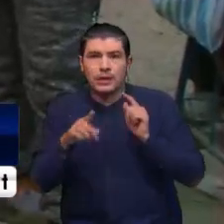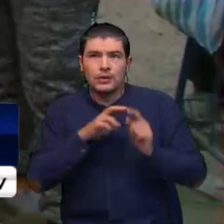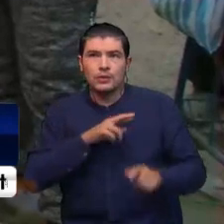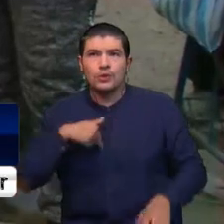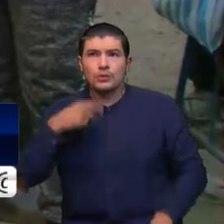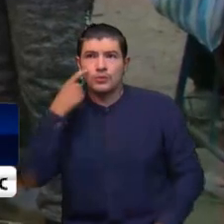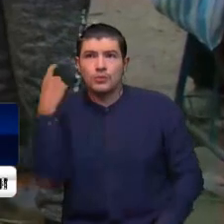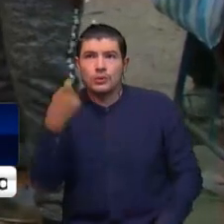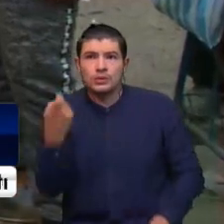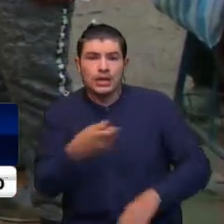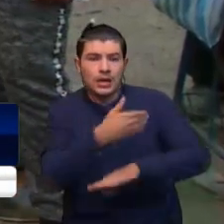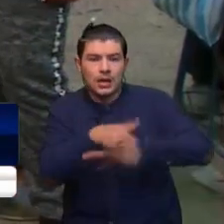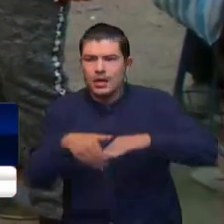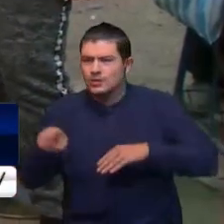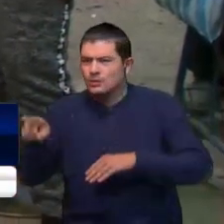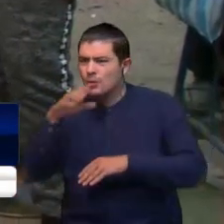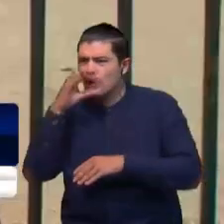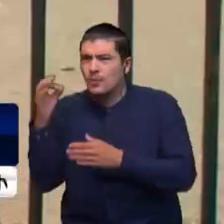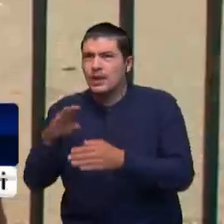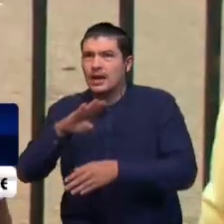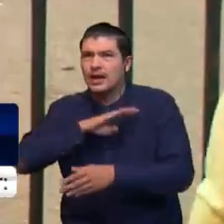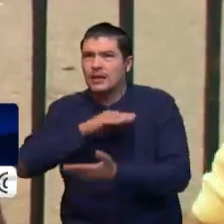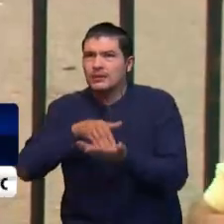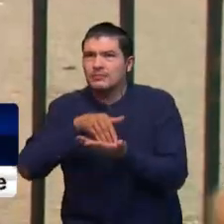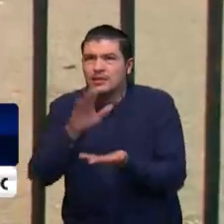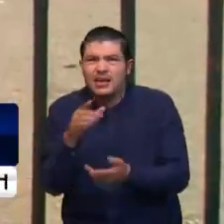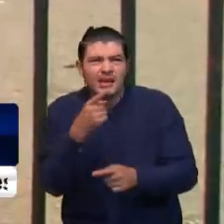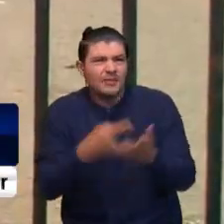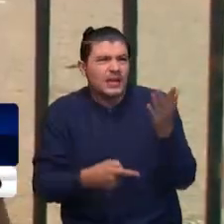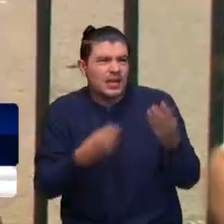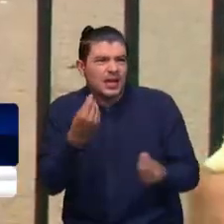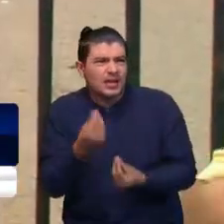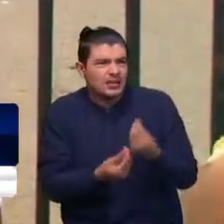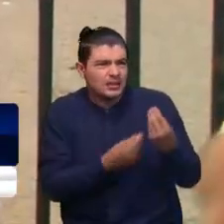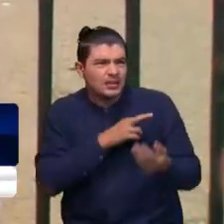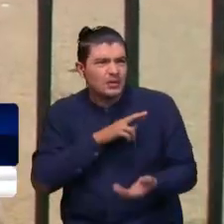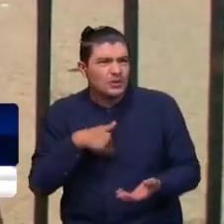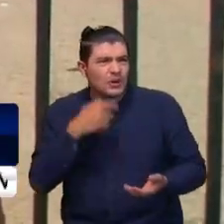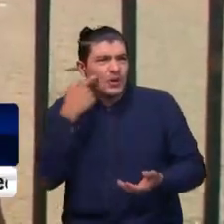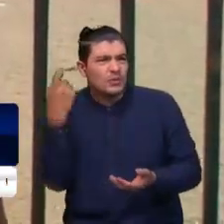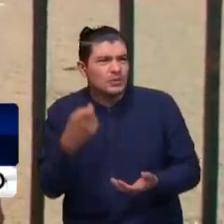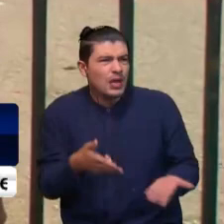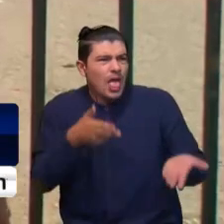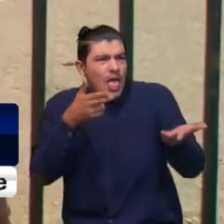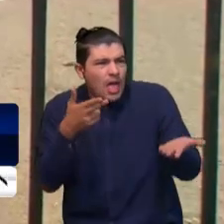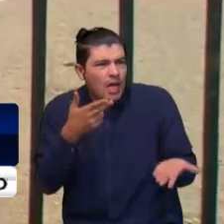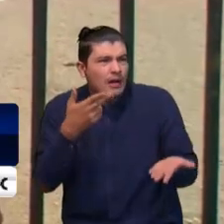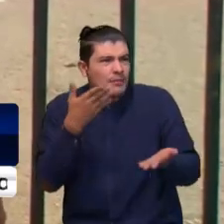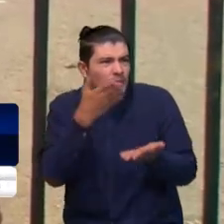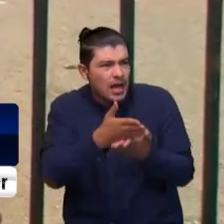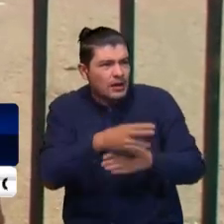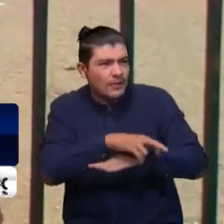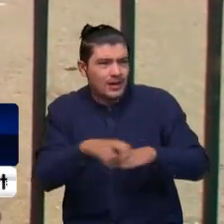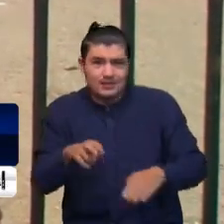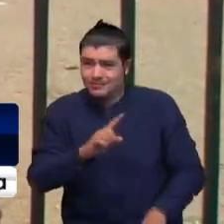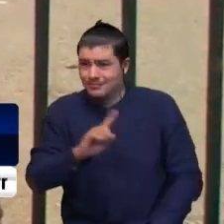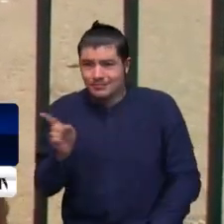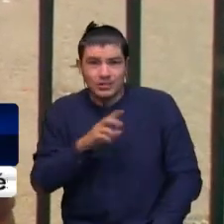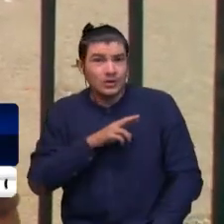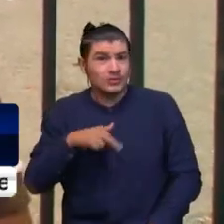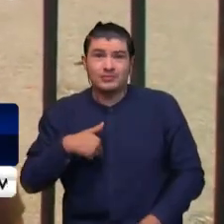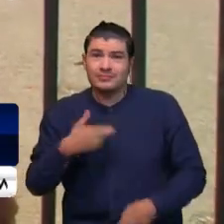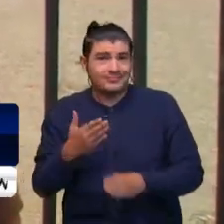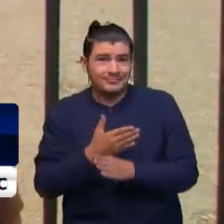buscarlo en la calle alcalde nos saca qué vamos a hacer vamos adelante y vamos con revólver para atracar no es nuestro dilema